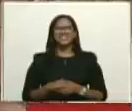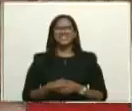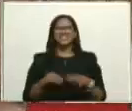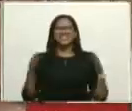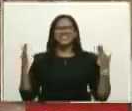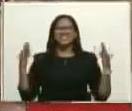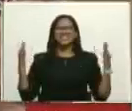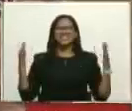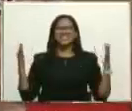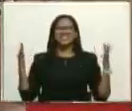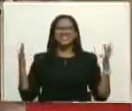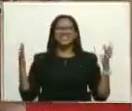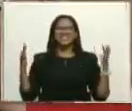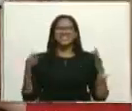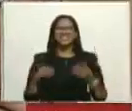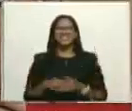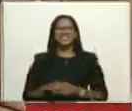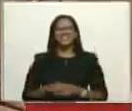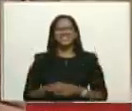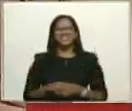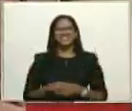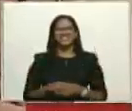Eso. ¿Qué es eso?